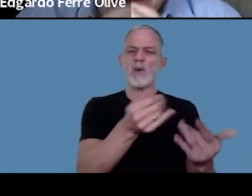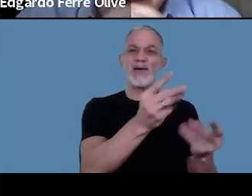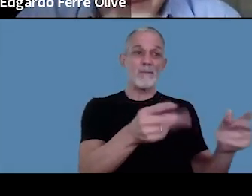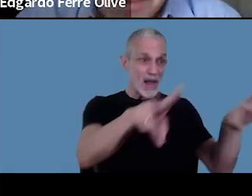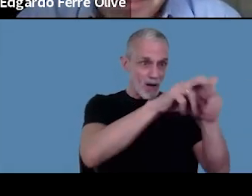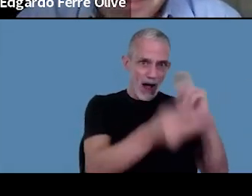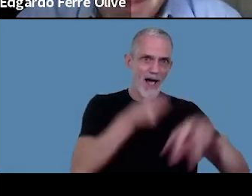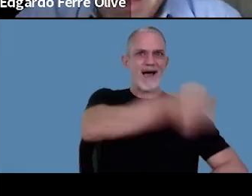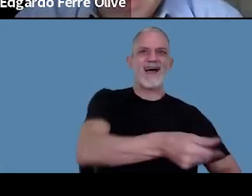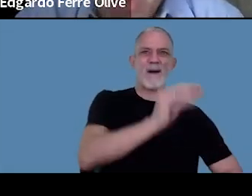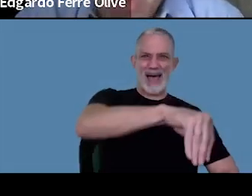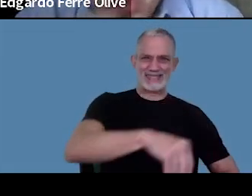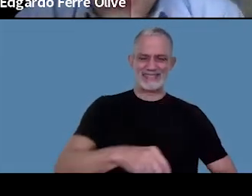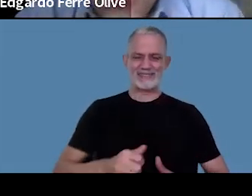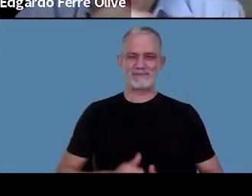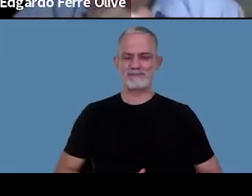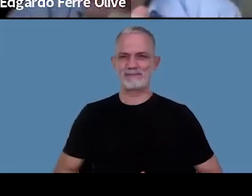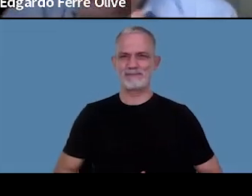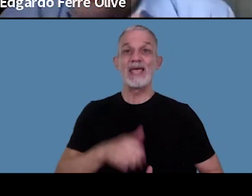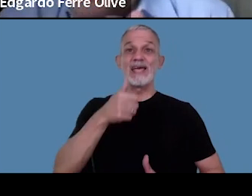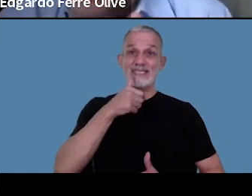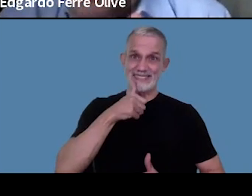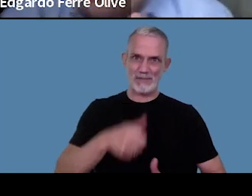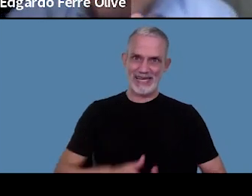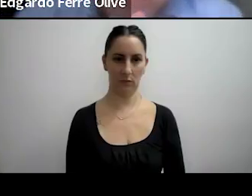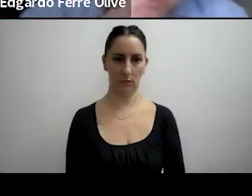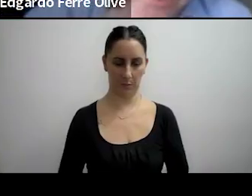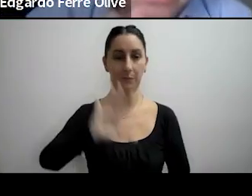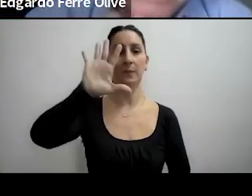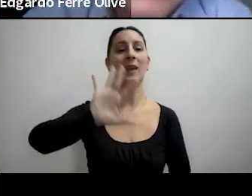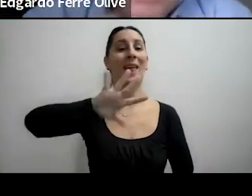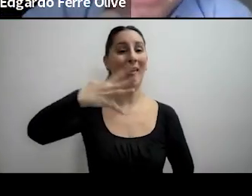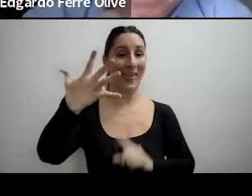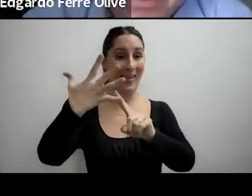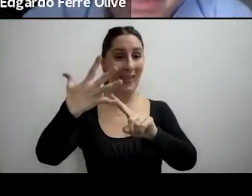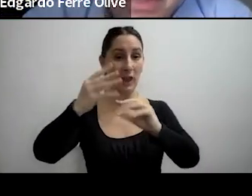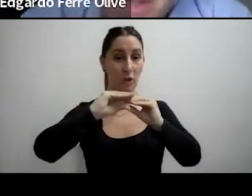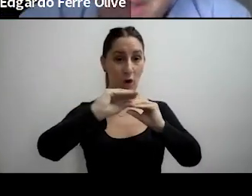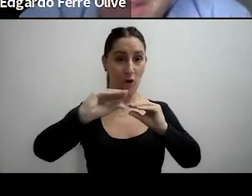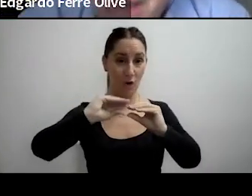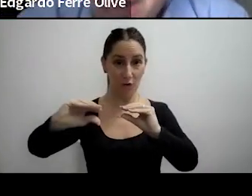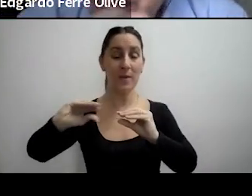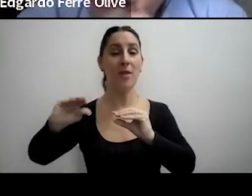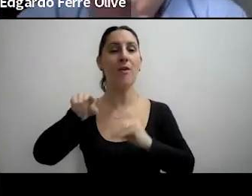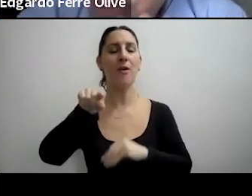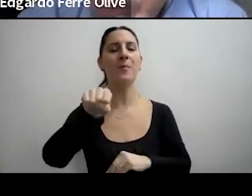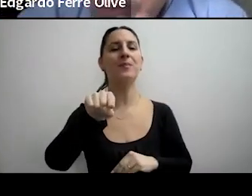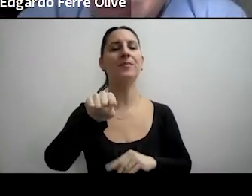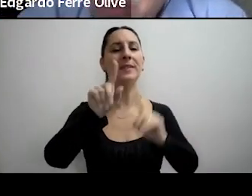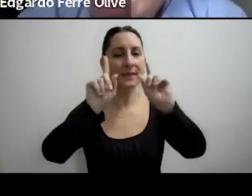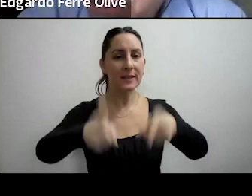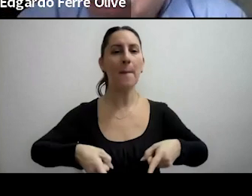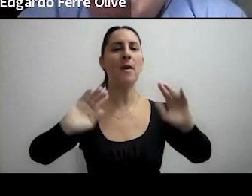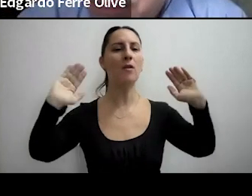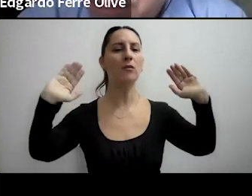esas rentas. Y como quinto dividendo, ¿no? Acá en fanático de las hipótesis del doble dividendo, es que también disminuye los